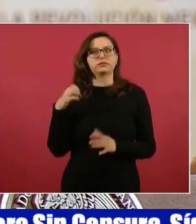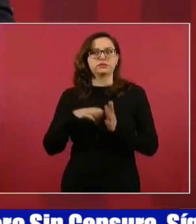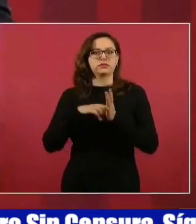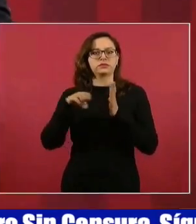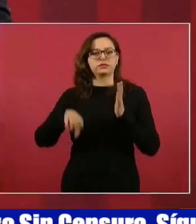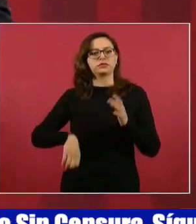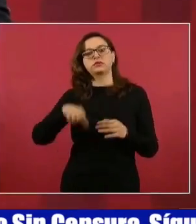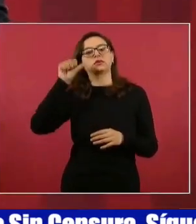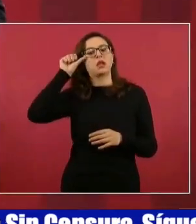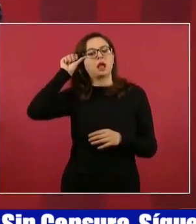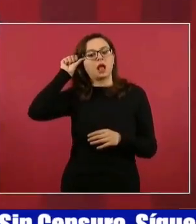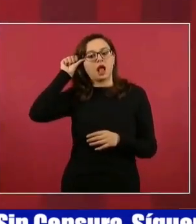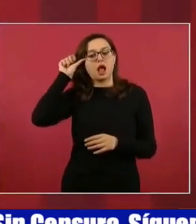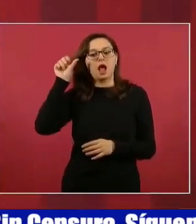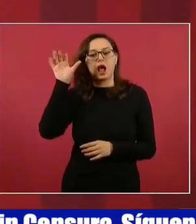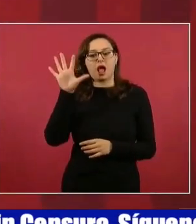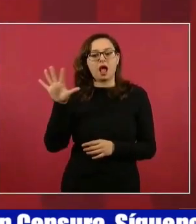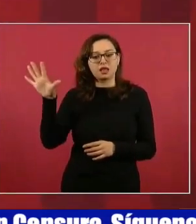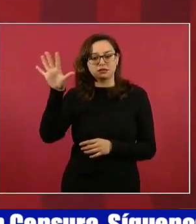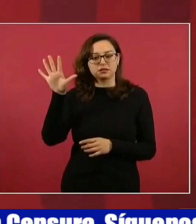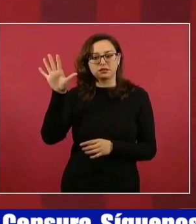corresponsal mexicana en Washington.